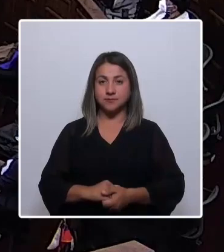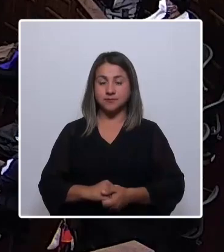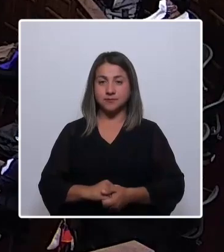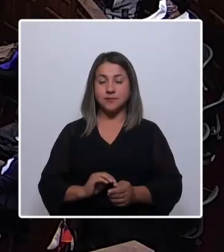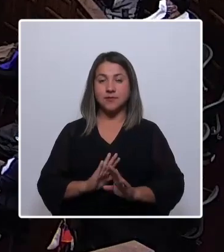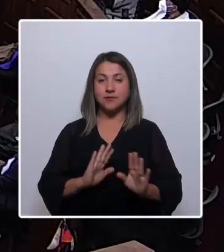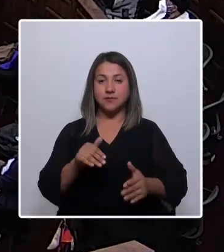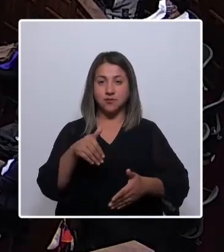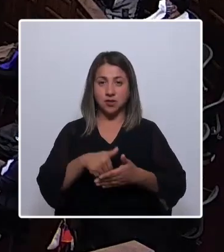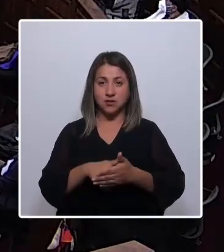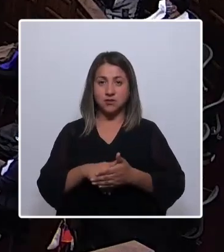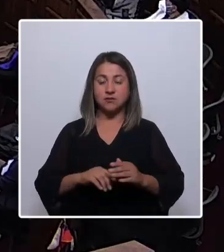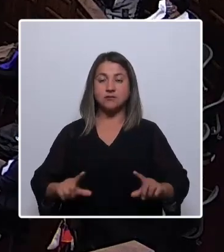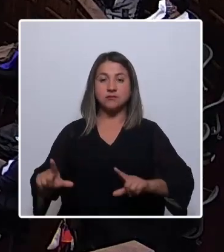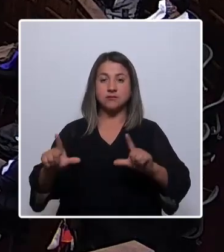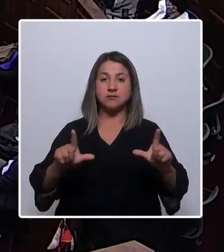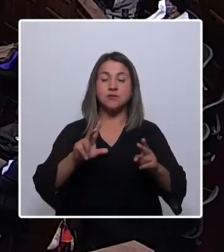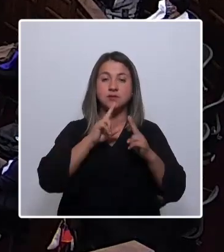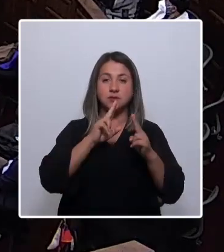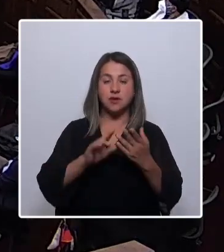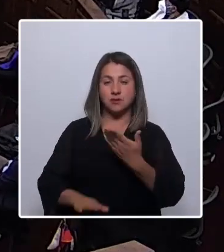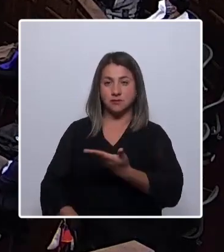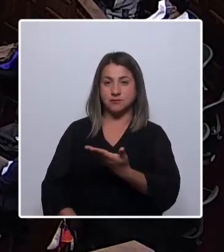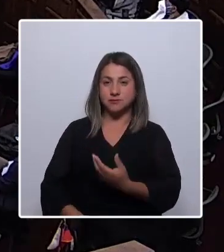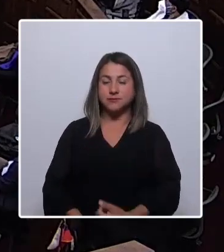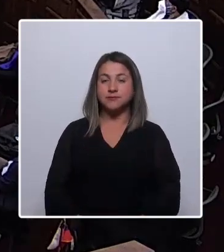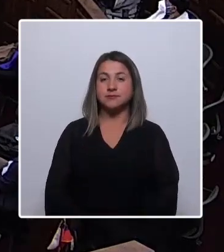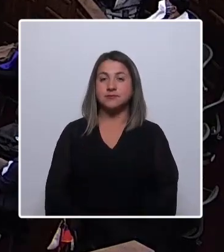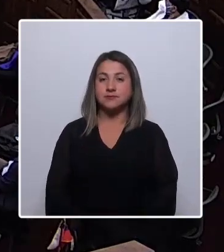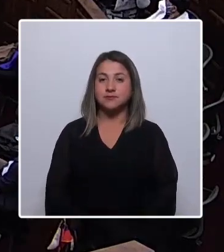Finalizada la votación, resultado.